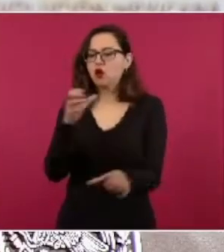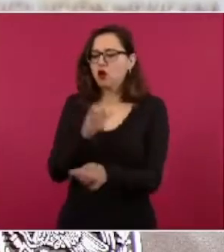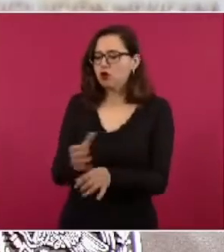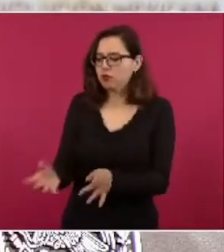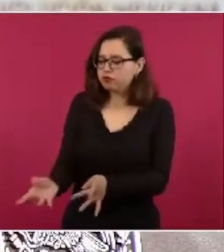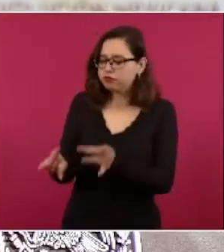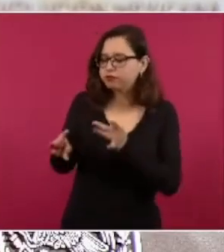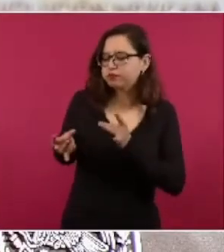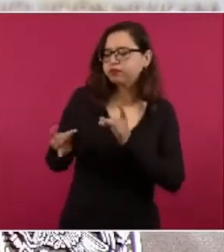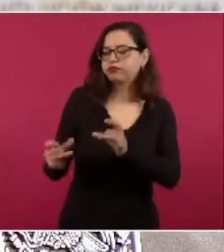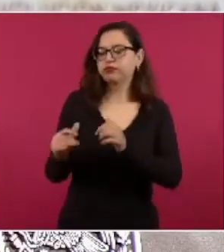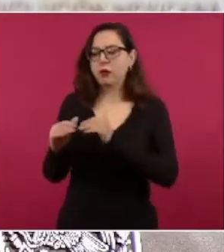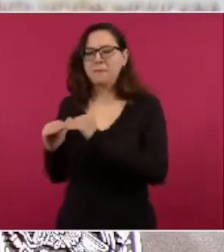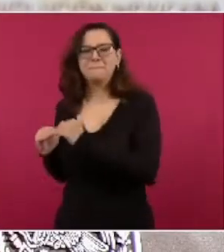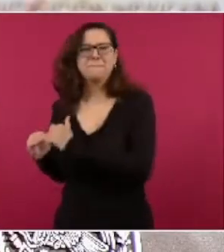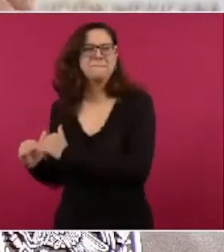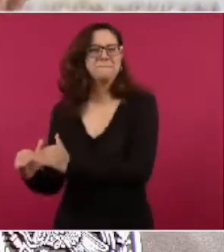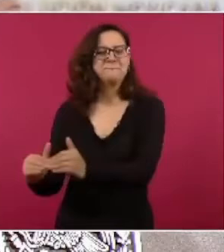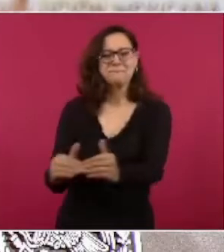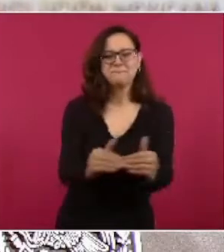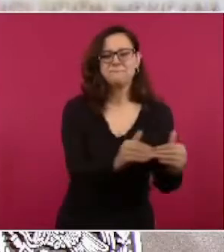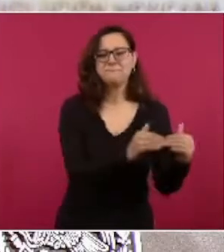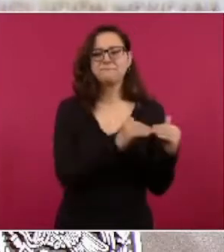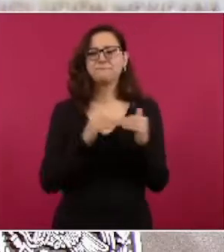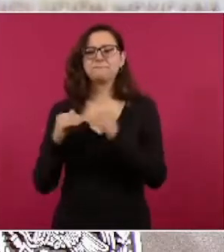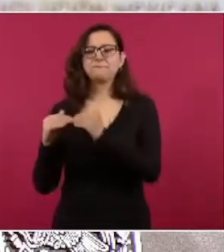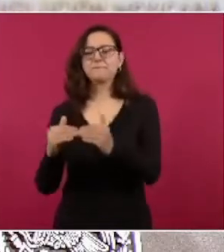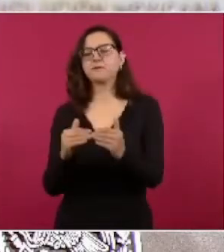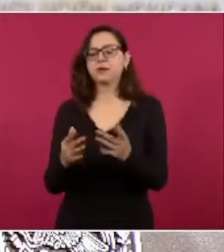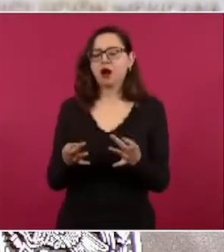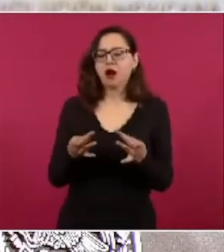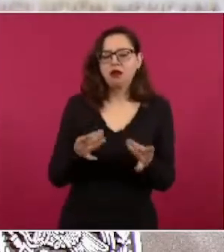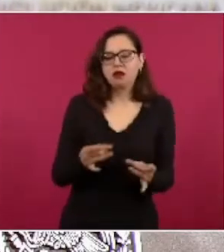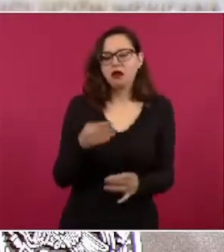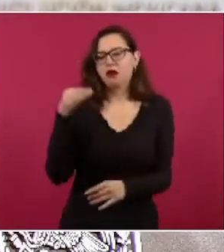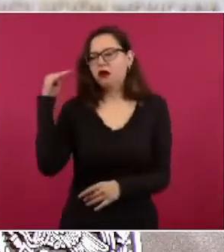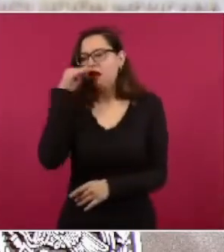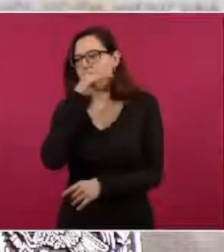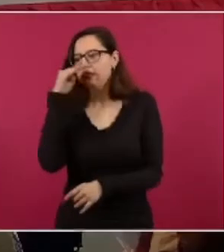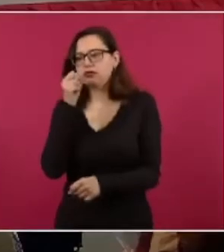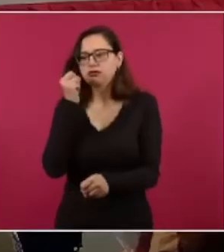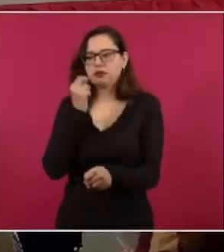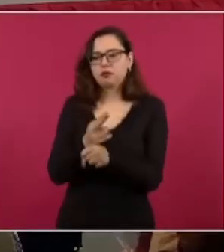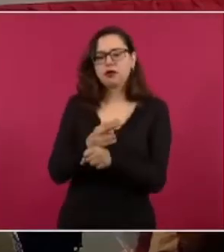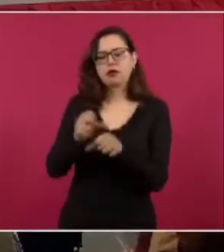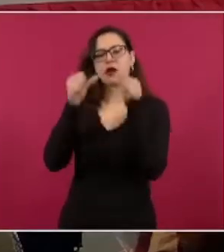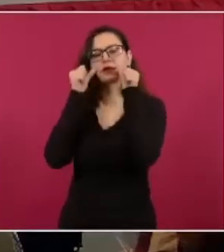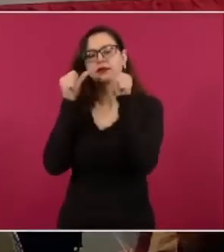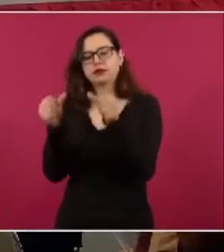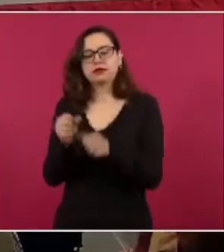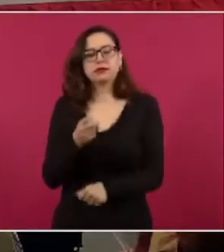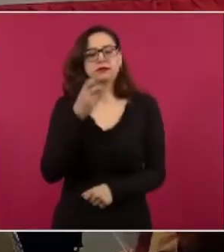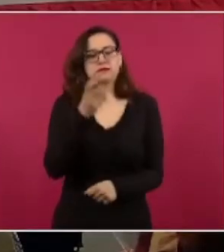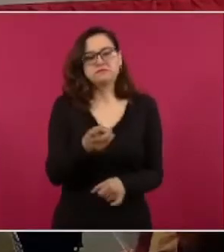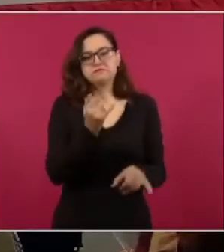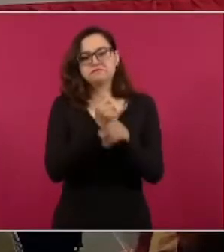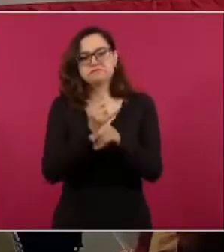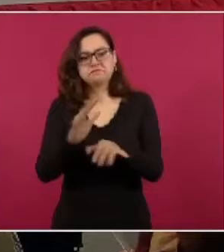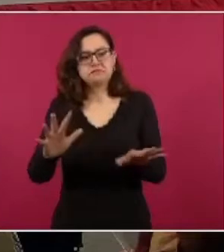de atención en términos de calidad, gratuidad y oportunidad. Sería cuanto por mi cuenta, señor presidente. Muchísimas